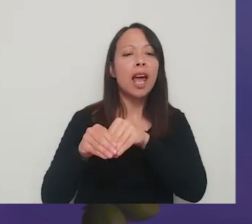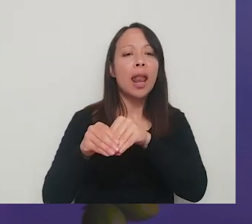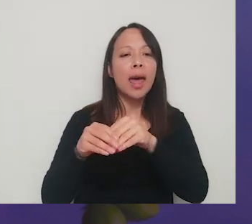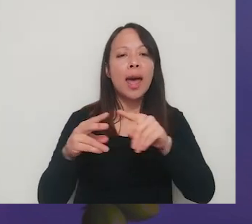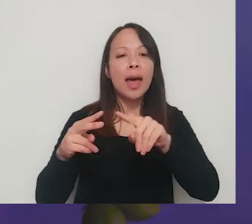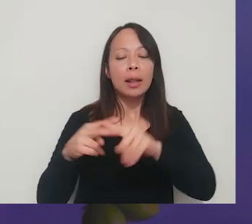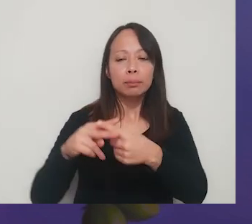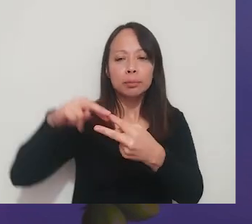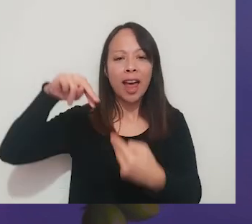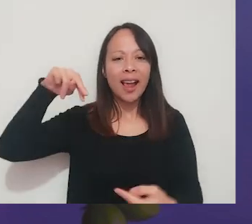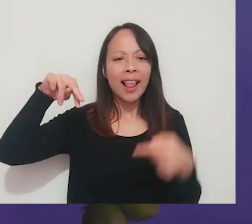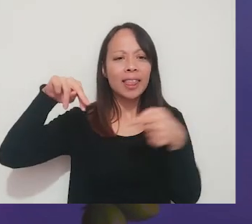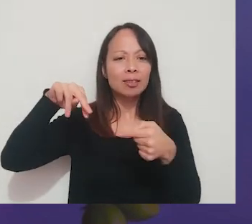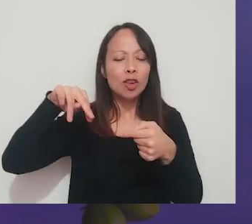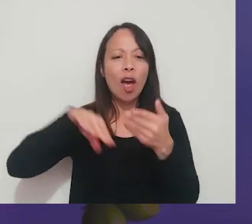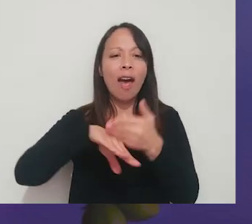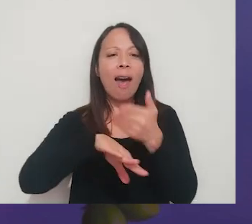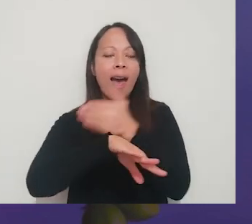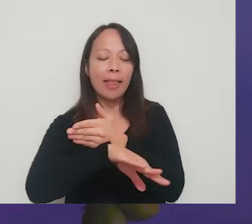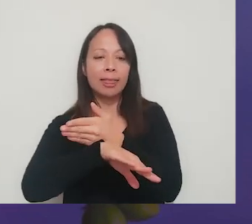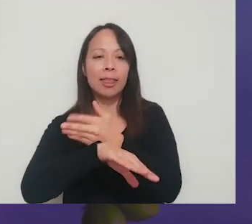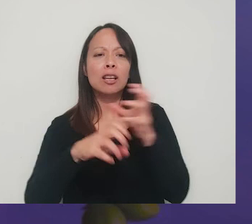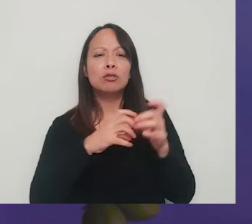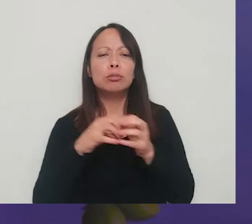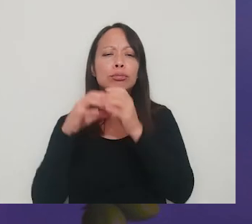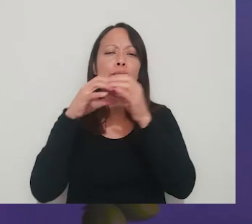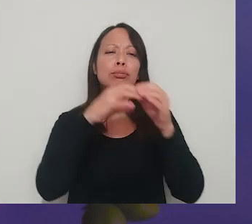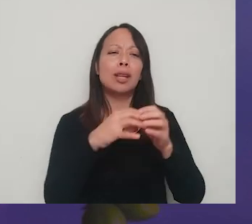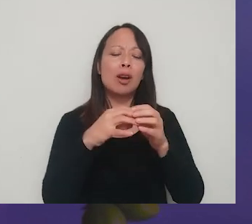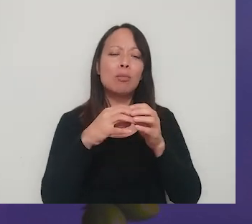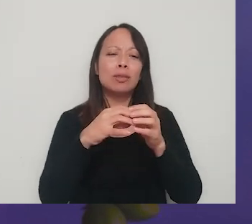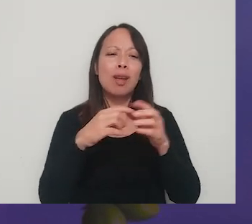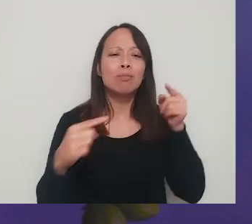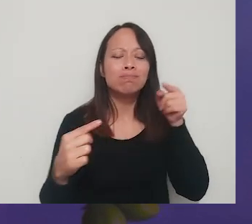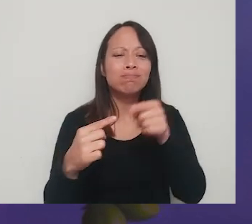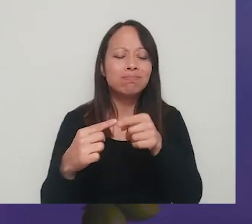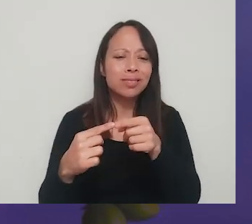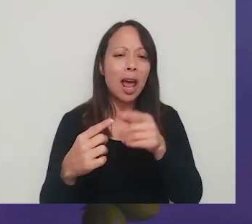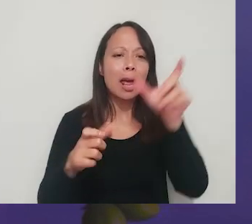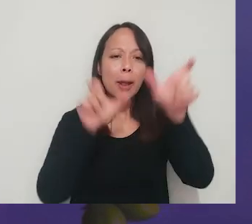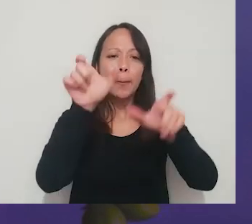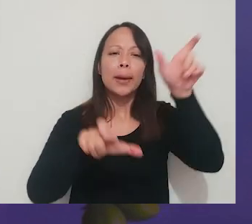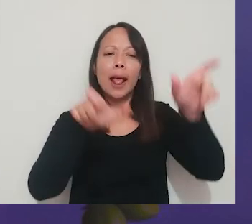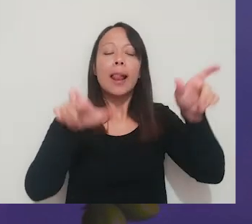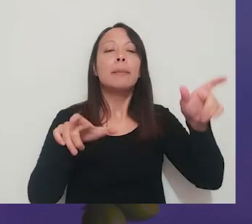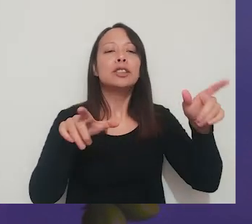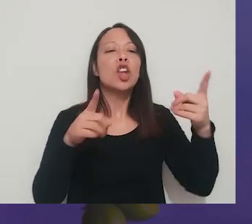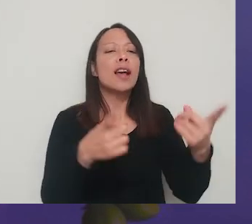genético preimplantatorio y de esta manera vamos a poder terminar con estas discusiones sin sentido y sobre todo para aquellas